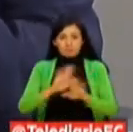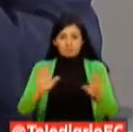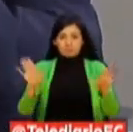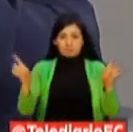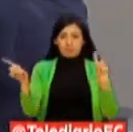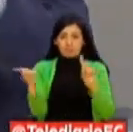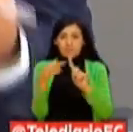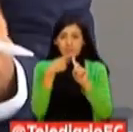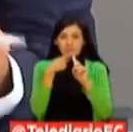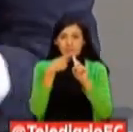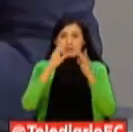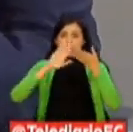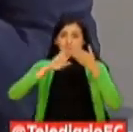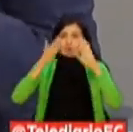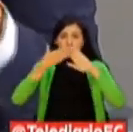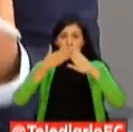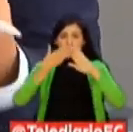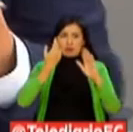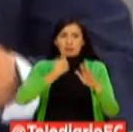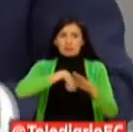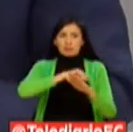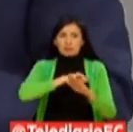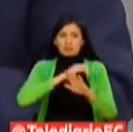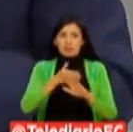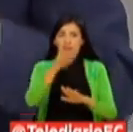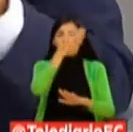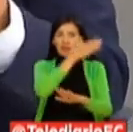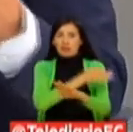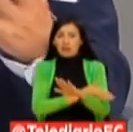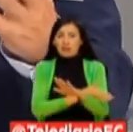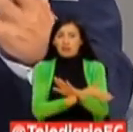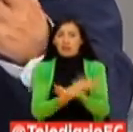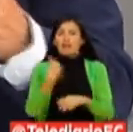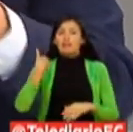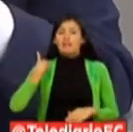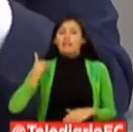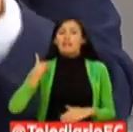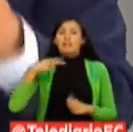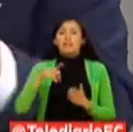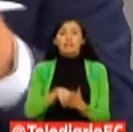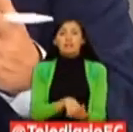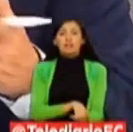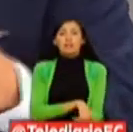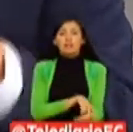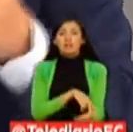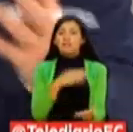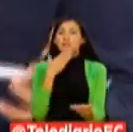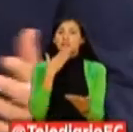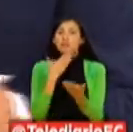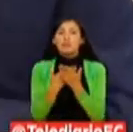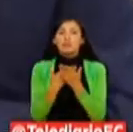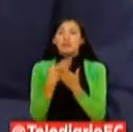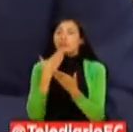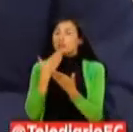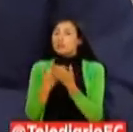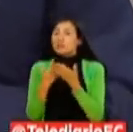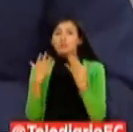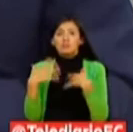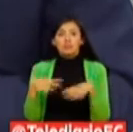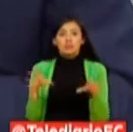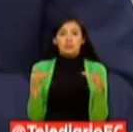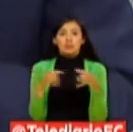primeras comunidades humanas asentadas en el Ecuador tenían por costumbre agradecer el florecimiento de las